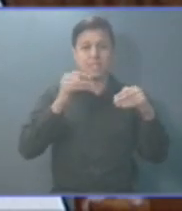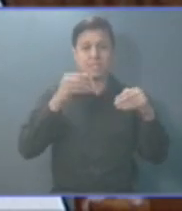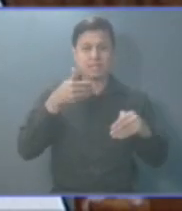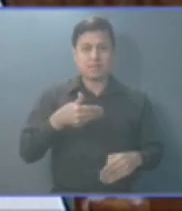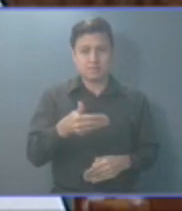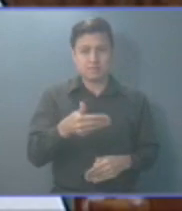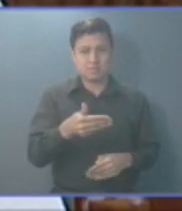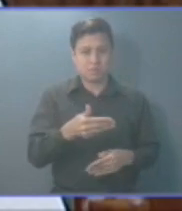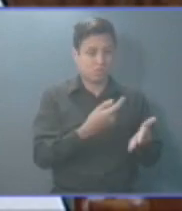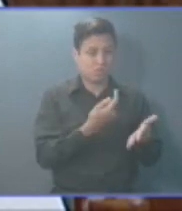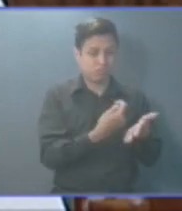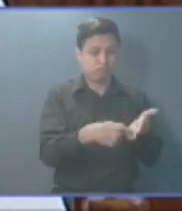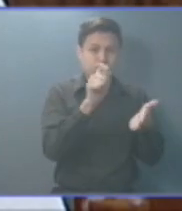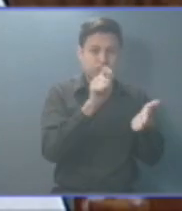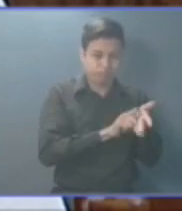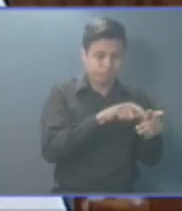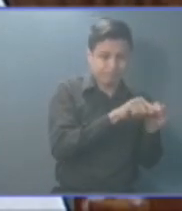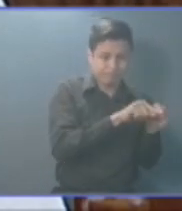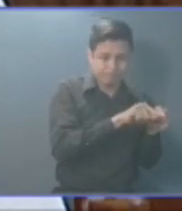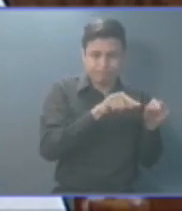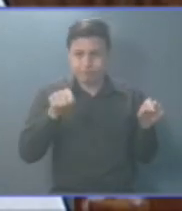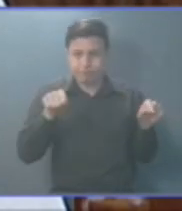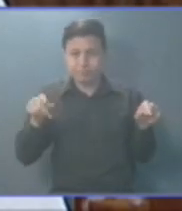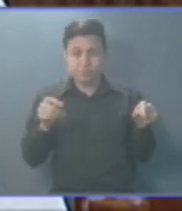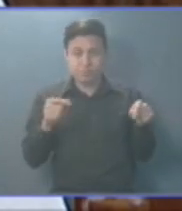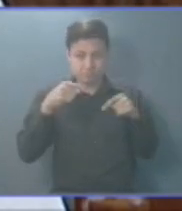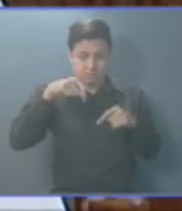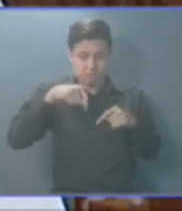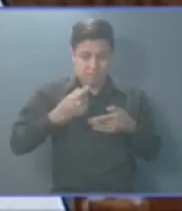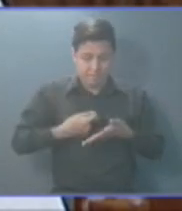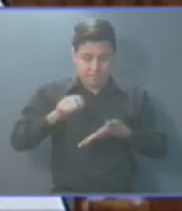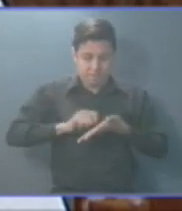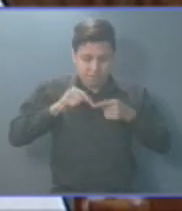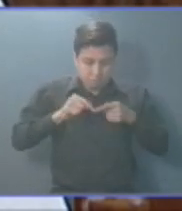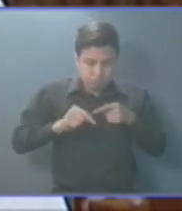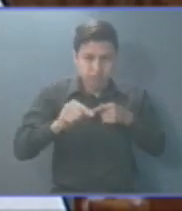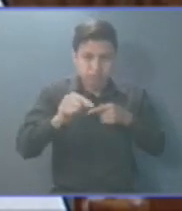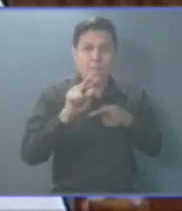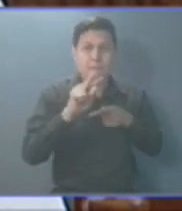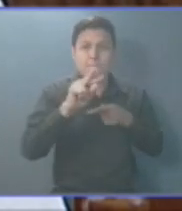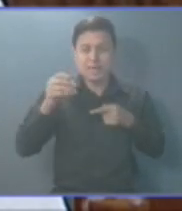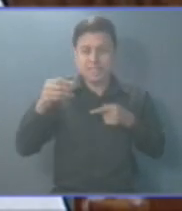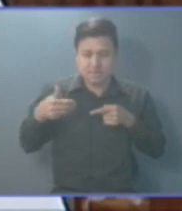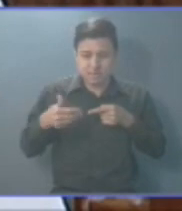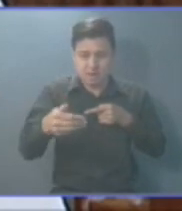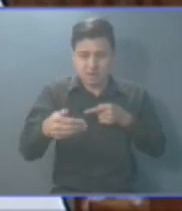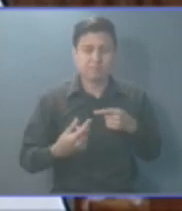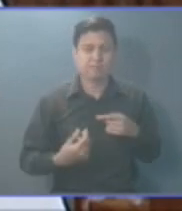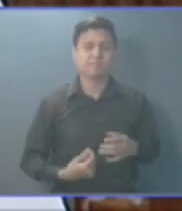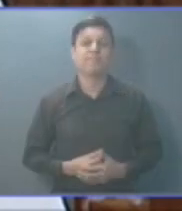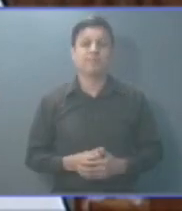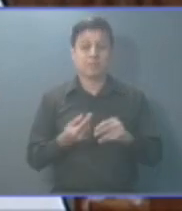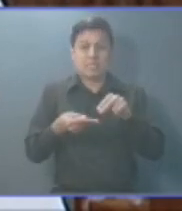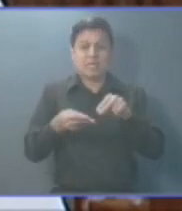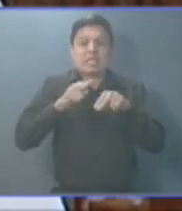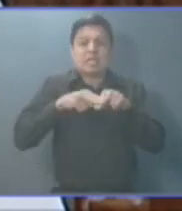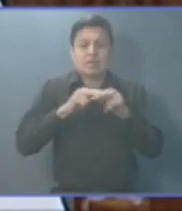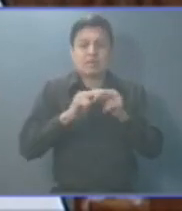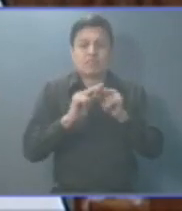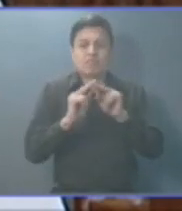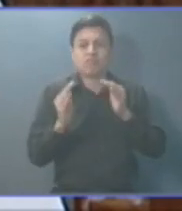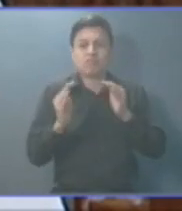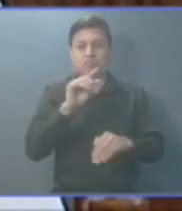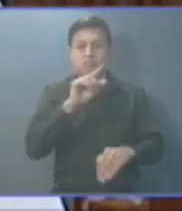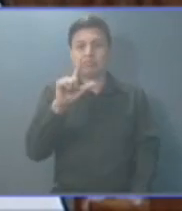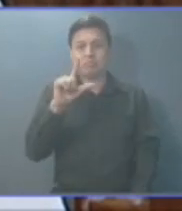la fecha de suscripción del contrato de préstamo. Interés: se aplicará un interés basado en LIBOR